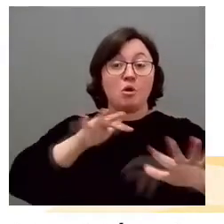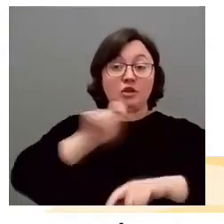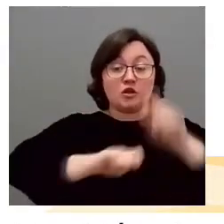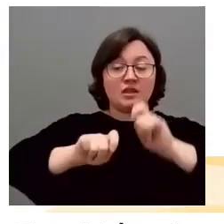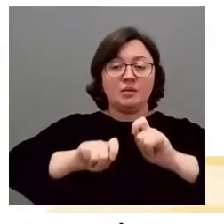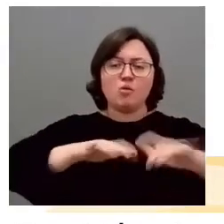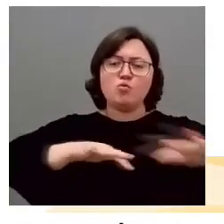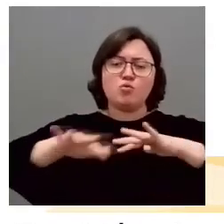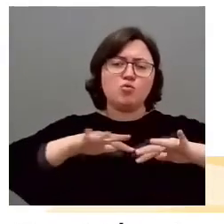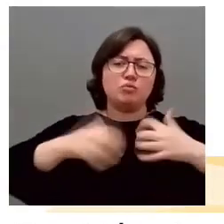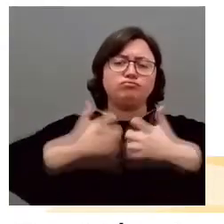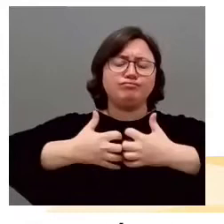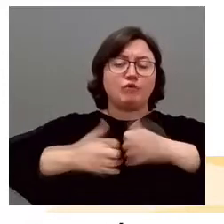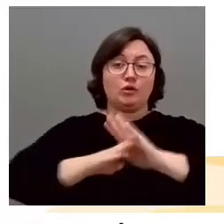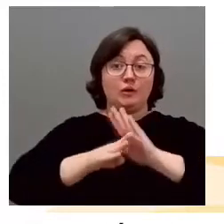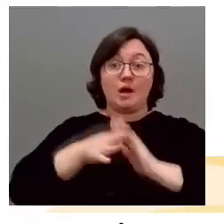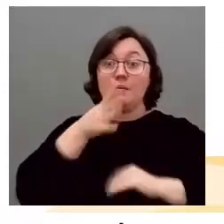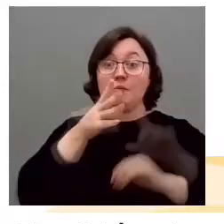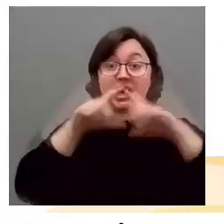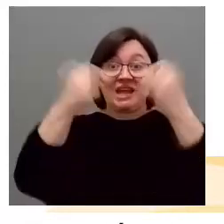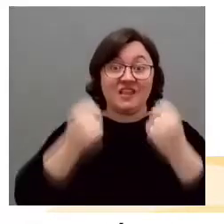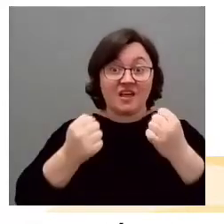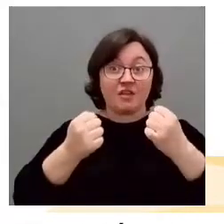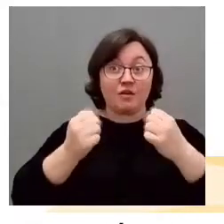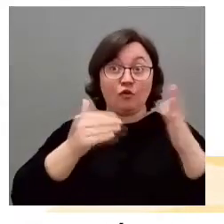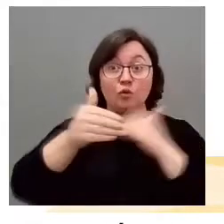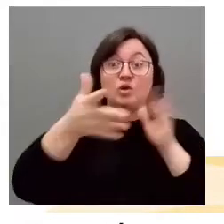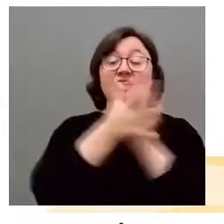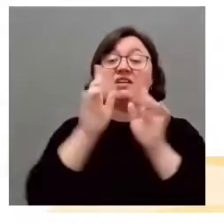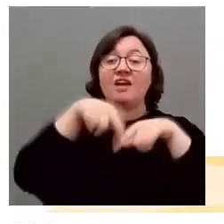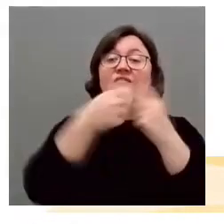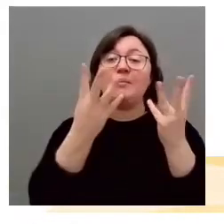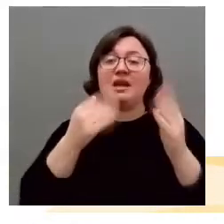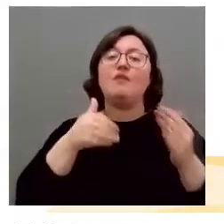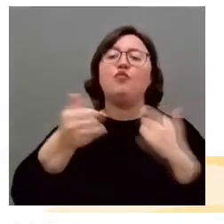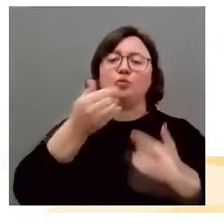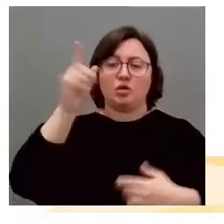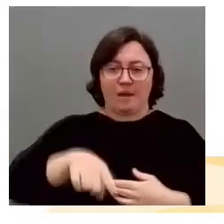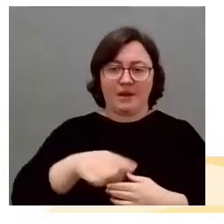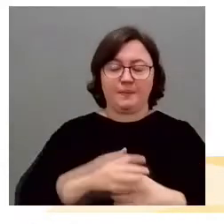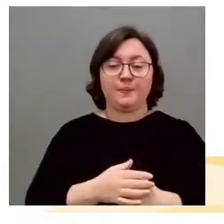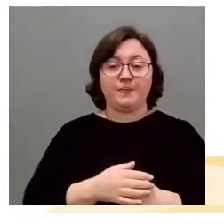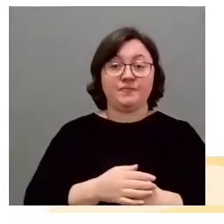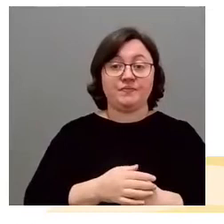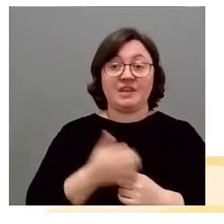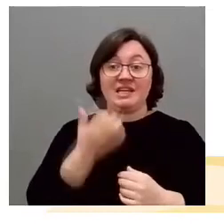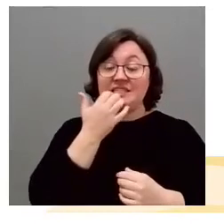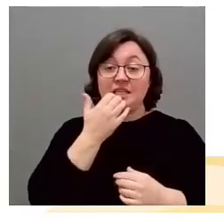futuro, porque el futuro de las entidades son el futuro de las familias. Si las entidades no